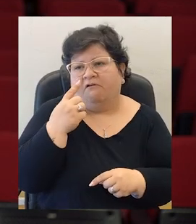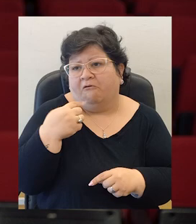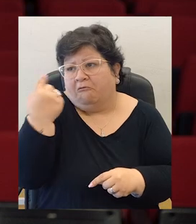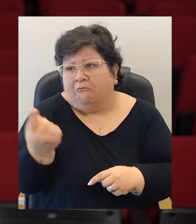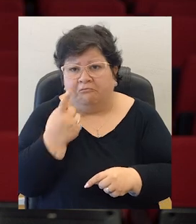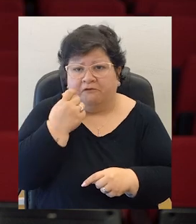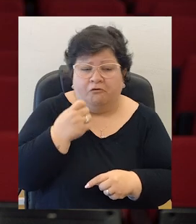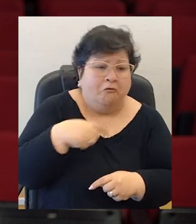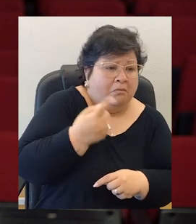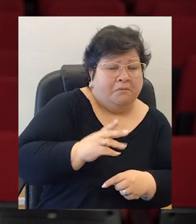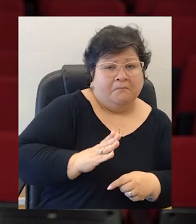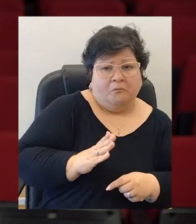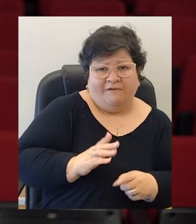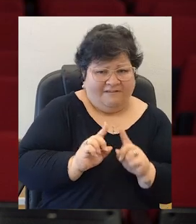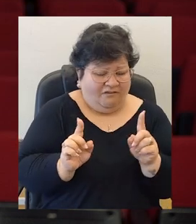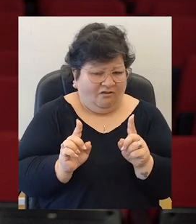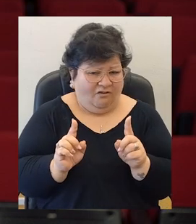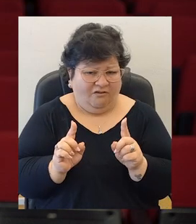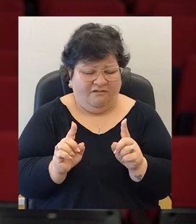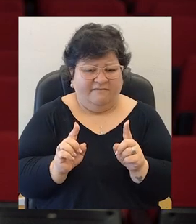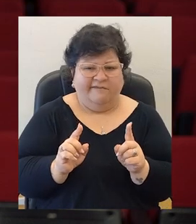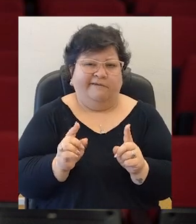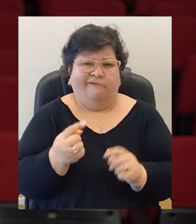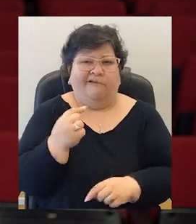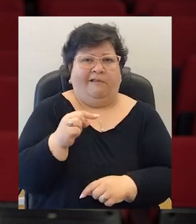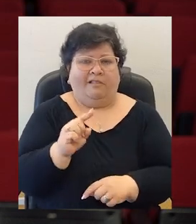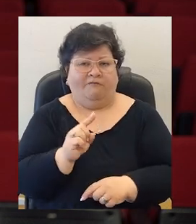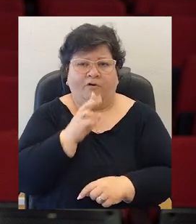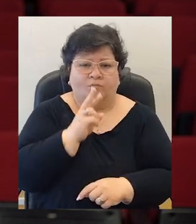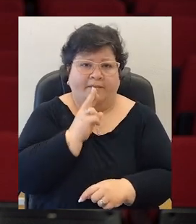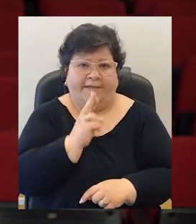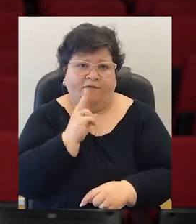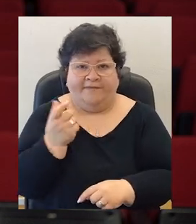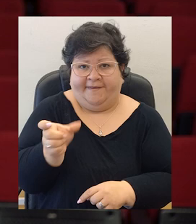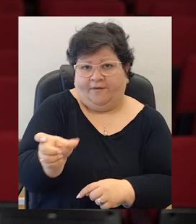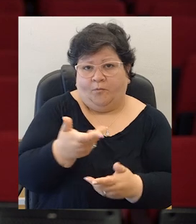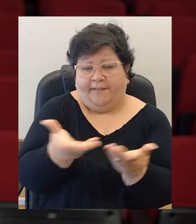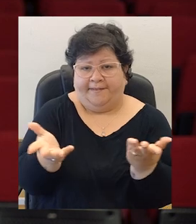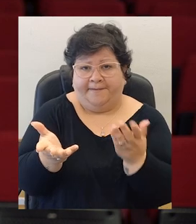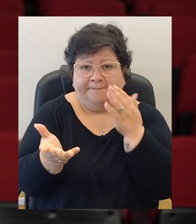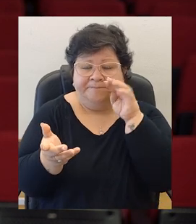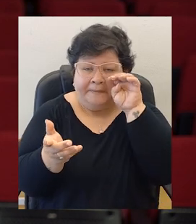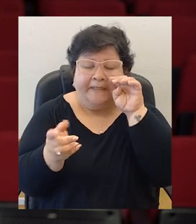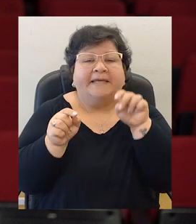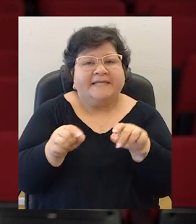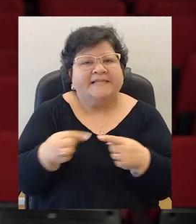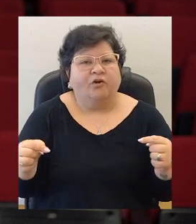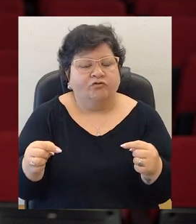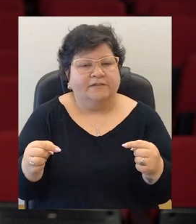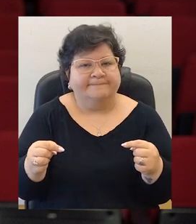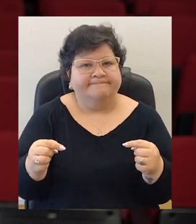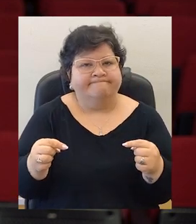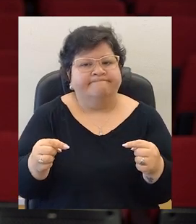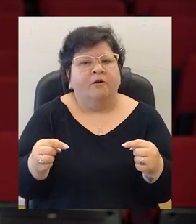un mal resultado digamos de una visualización de su vídeo bueno ese tipo de cosas son las que representan